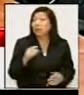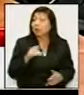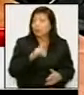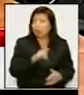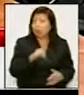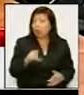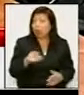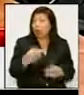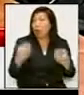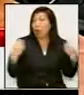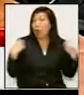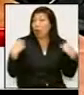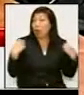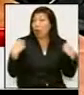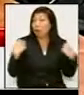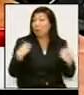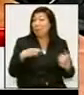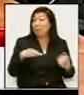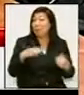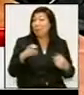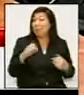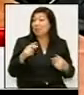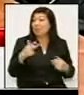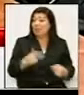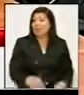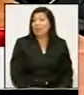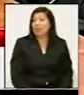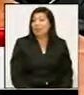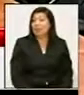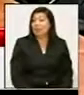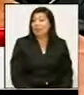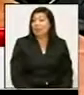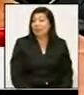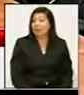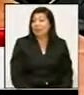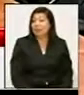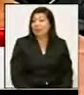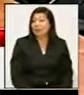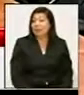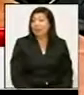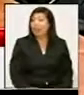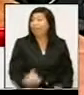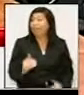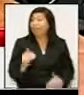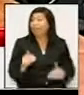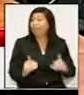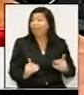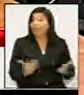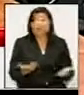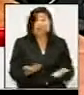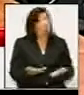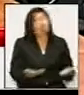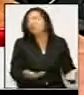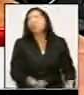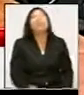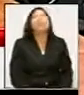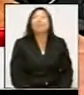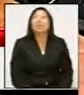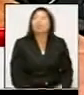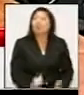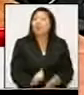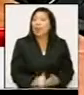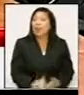en el Perú y registradas en el MINCETUR 3.000. Entonces hay una serie de irrealidades que